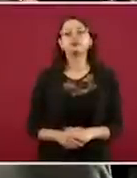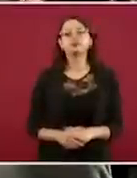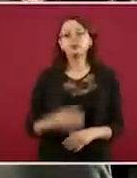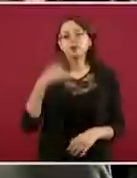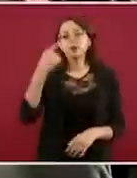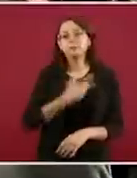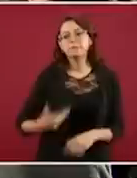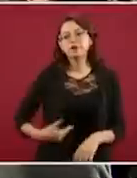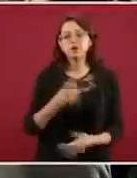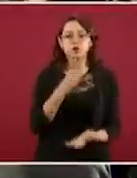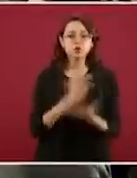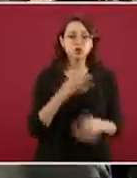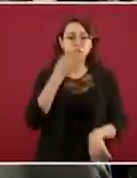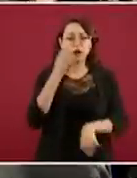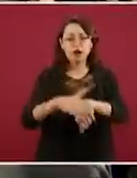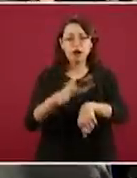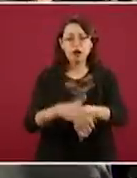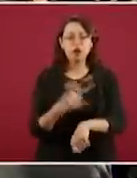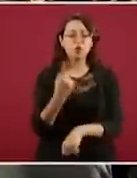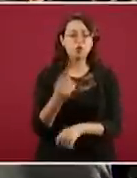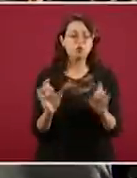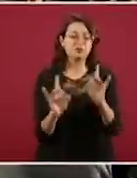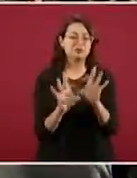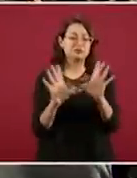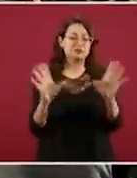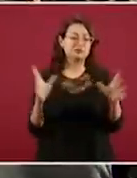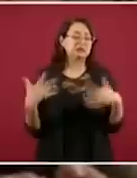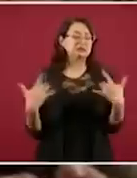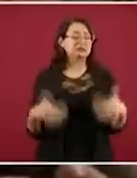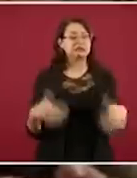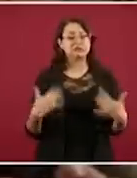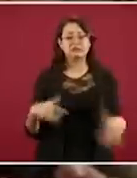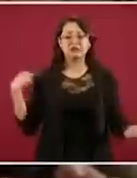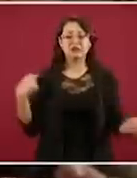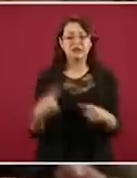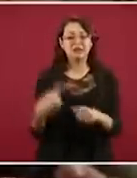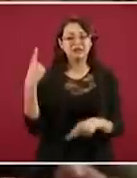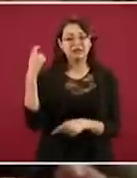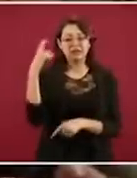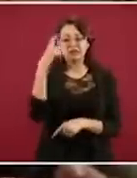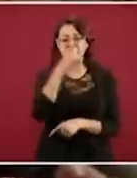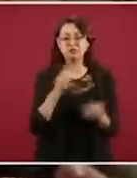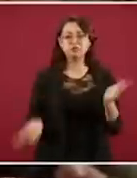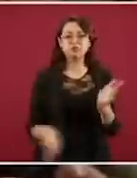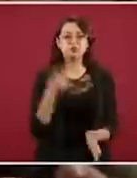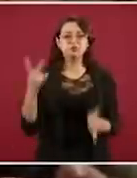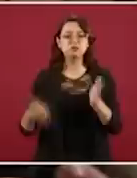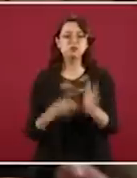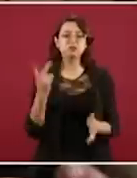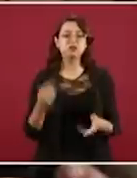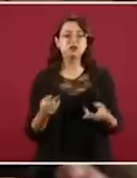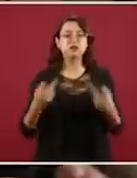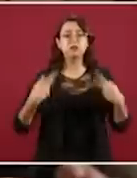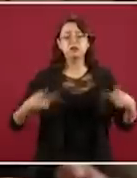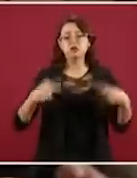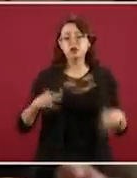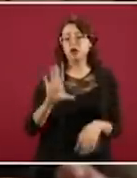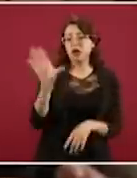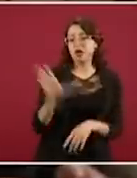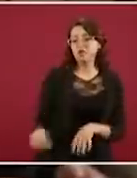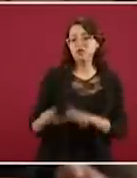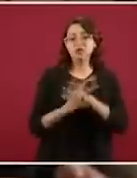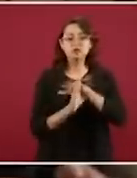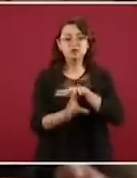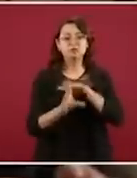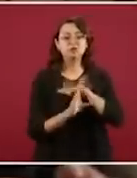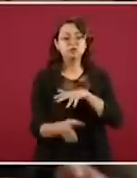su atención, una situación que ya es insostenible. Desde verano se ha estado viviendo una crisis con los migrantes africanos que han